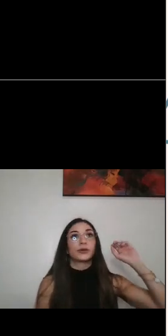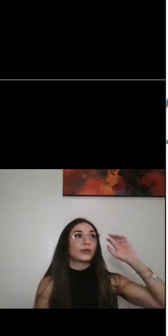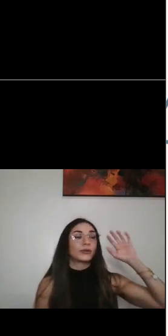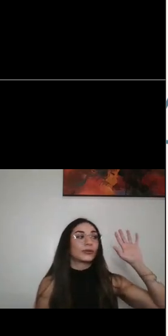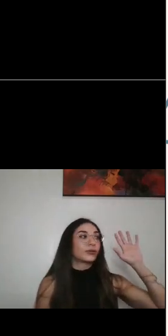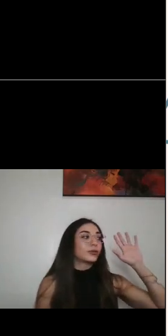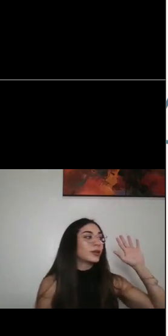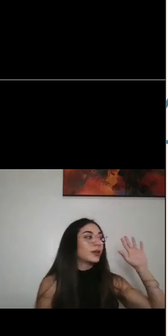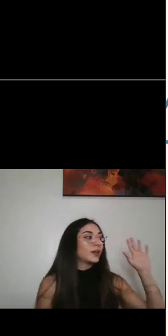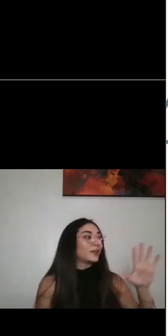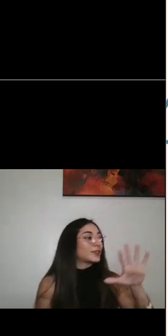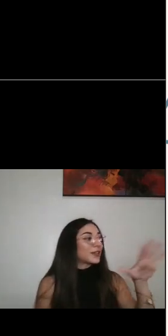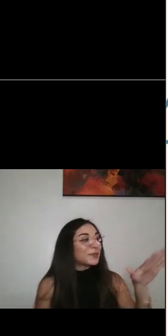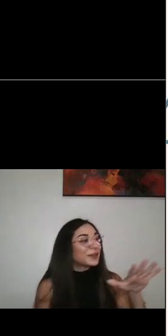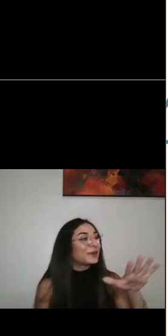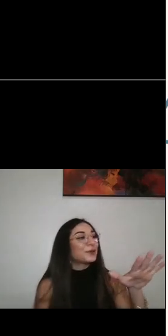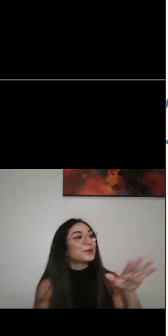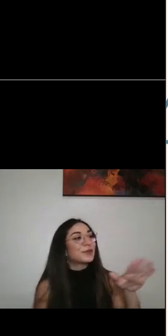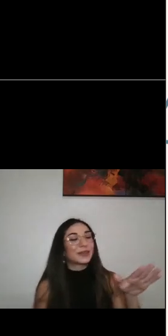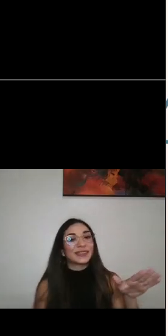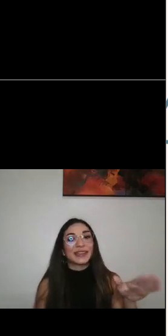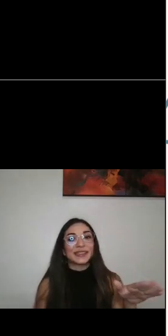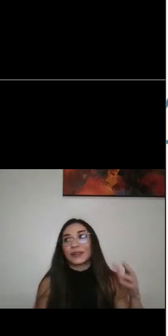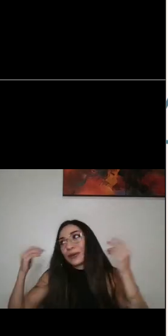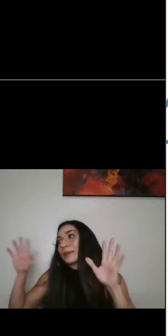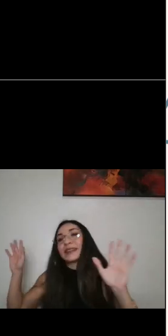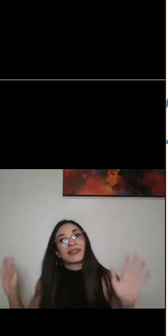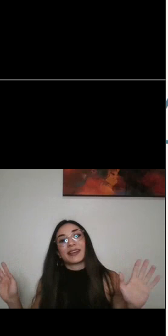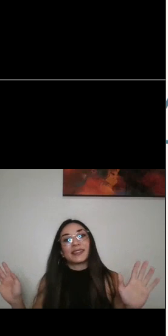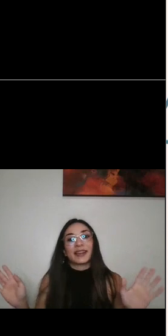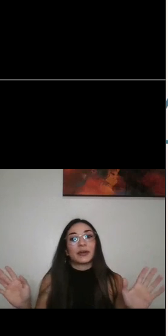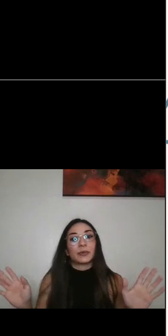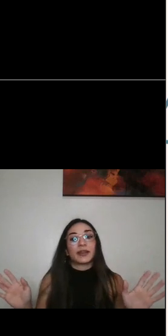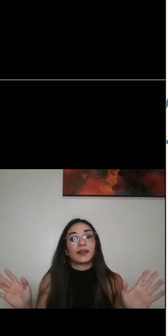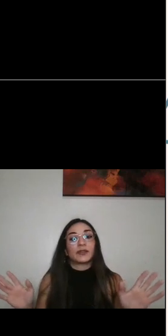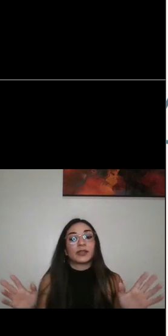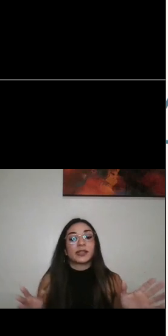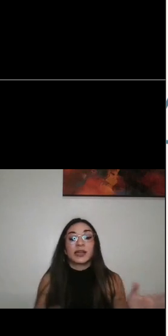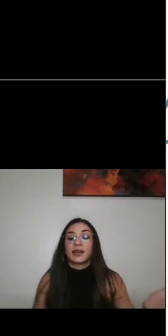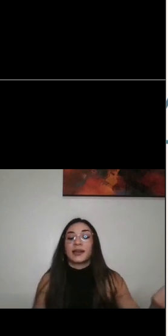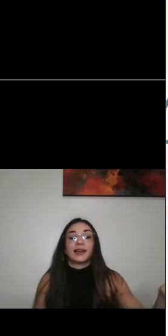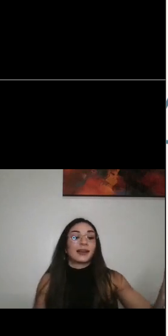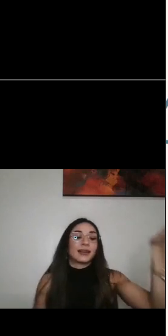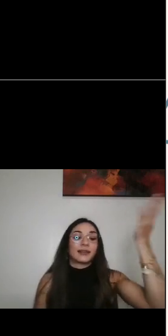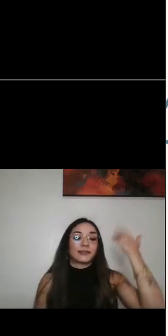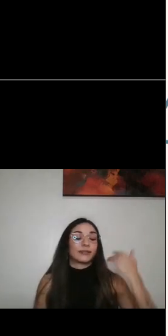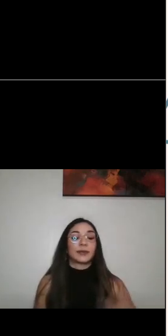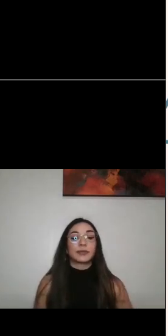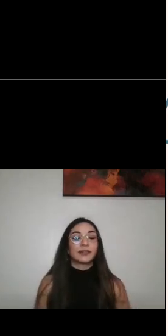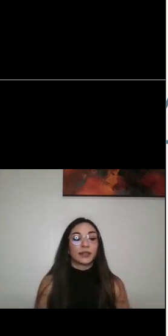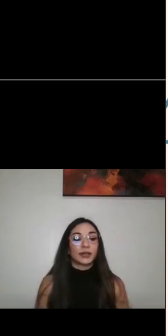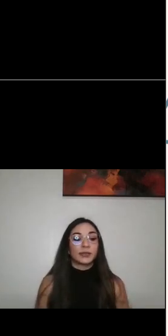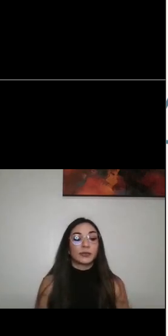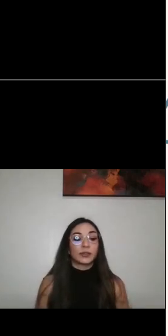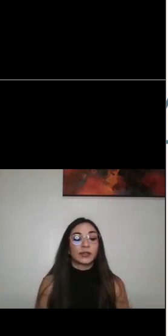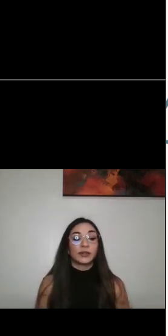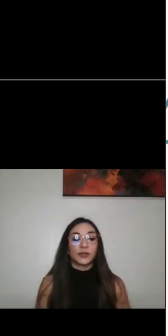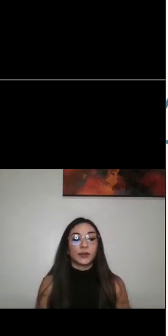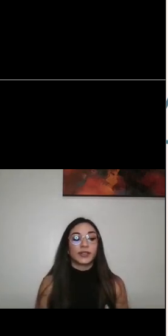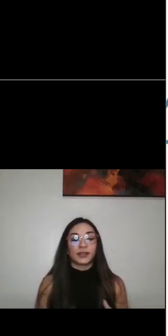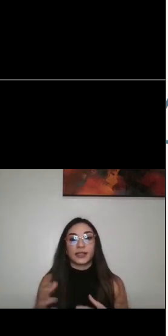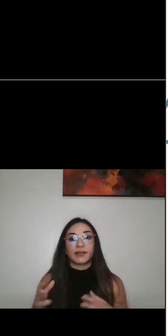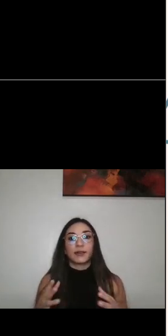indicación, no está metido como en lo que están haciendo y obviamente se va a distraer, ¿verdad? Entonces, en tiempos anteriores muchos